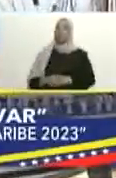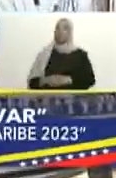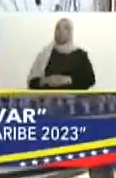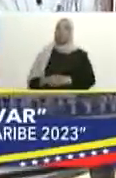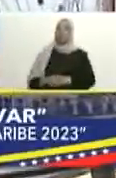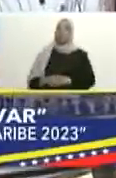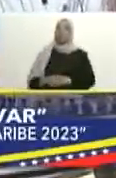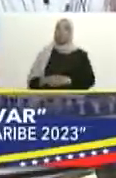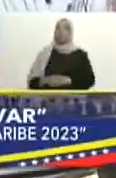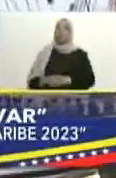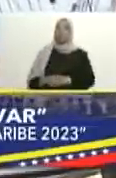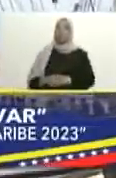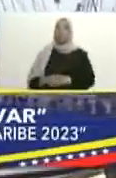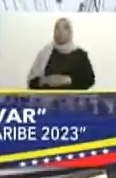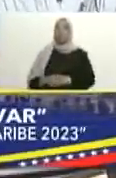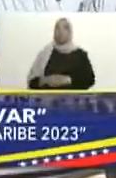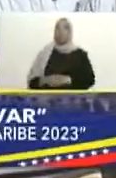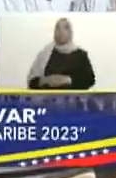sea superior,